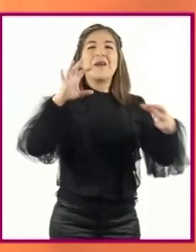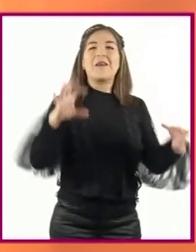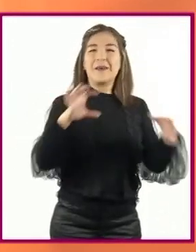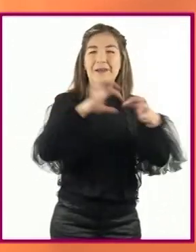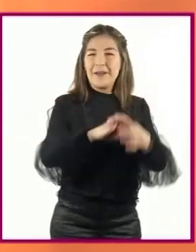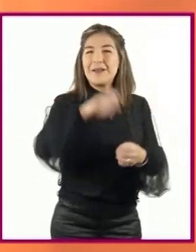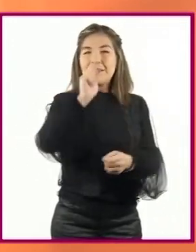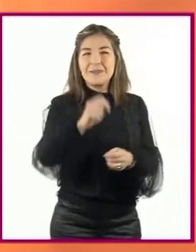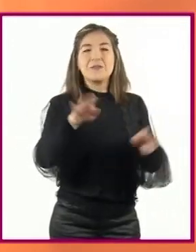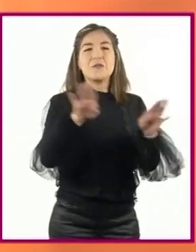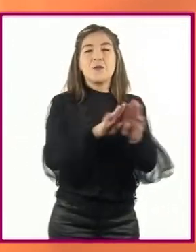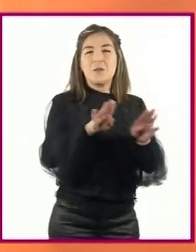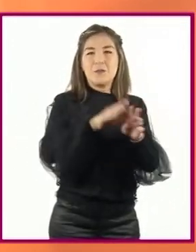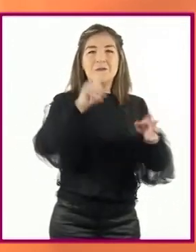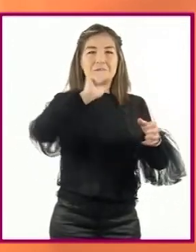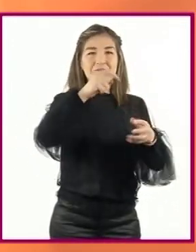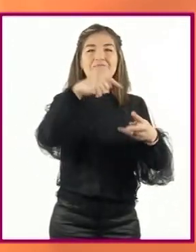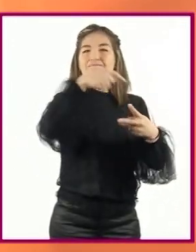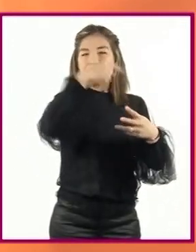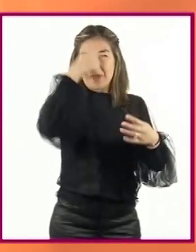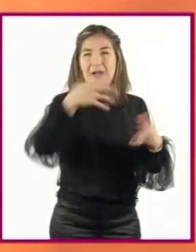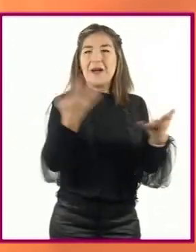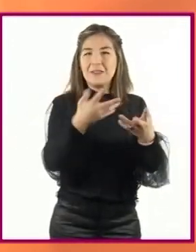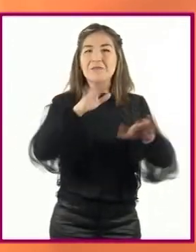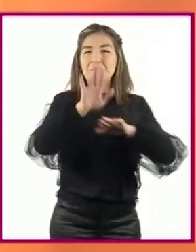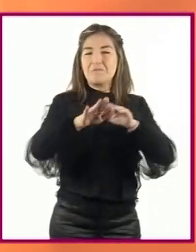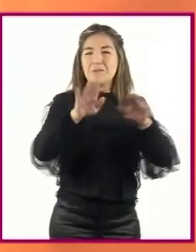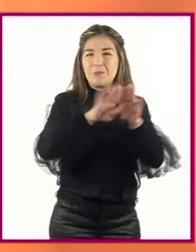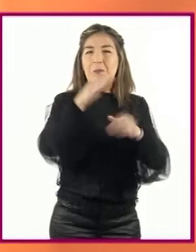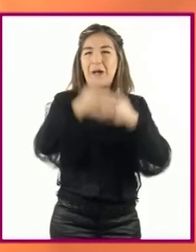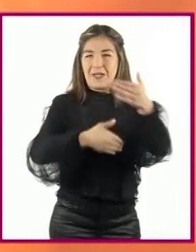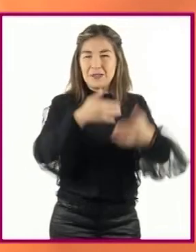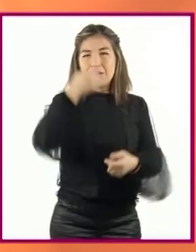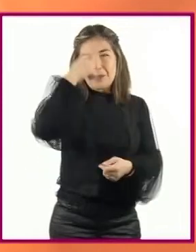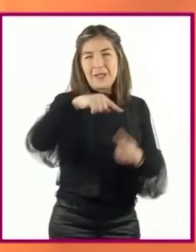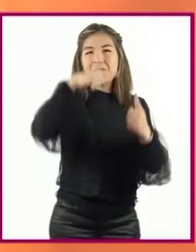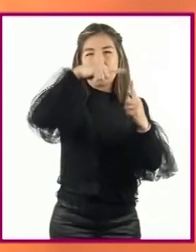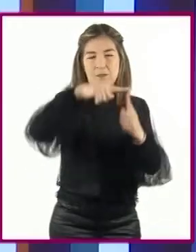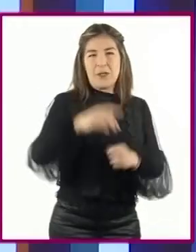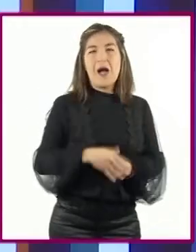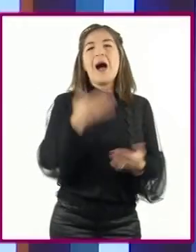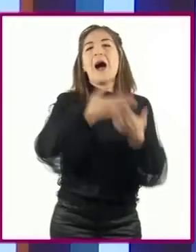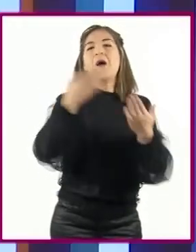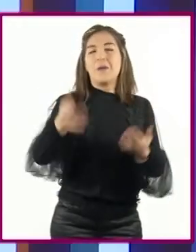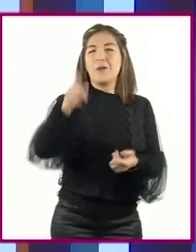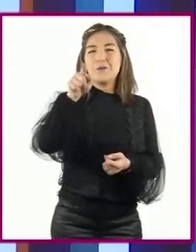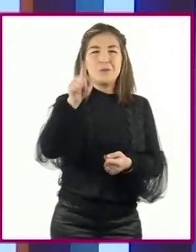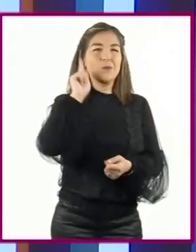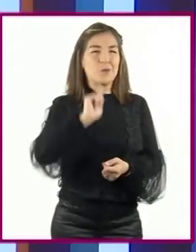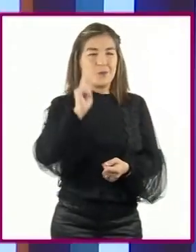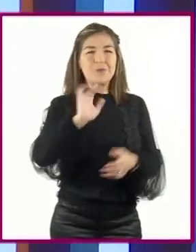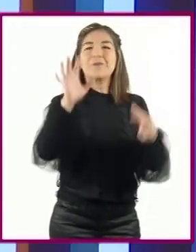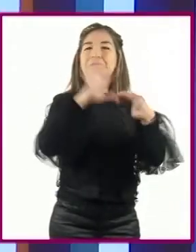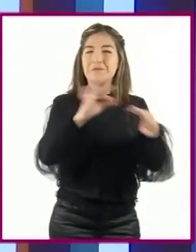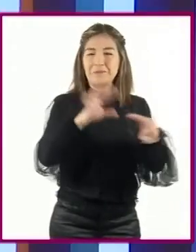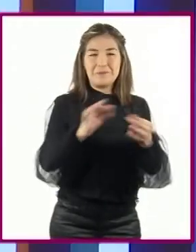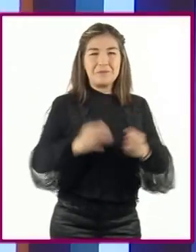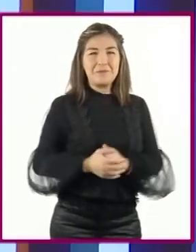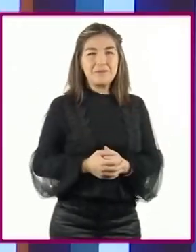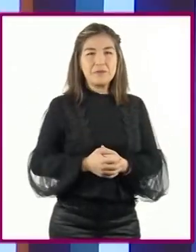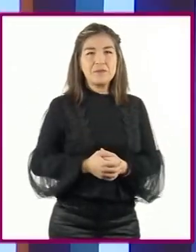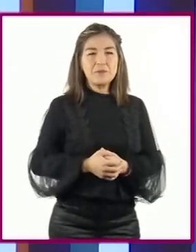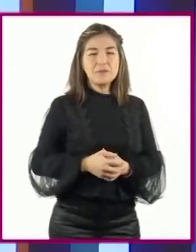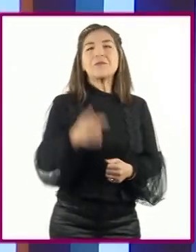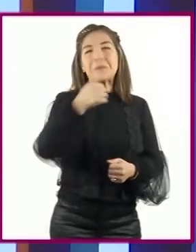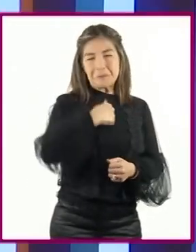entre los elementos de una división. Ahora, consideremos el argumento de Ruthie. Ella explicó, yo también me